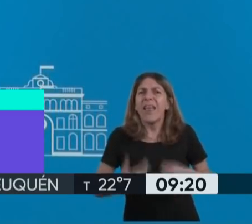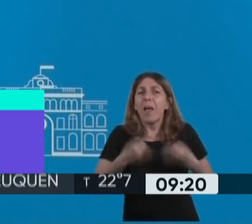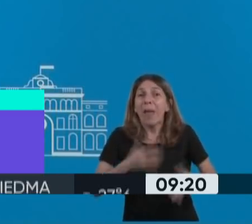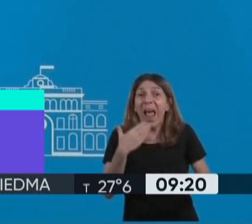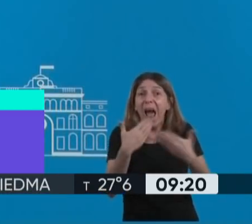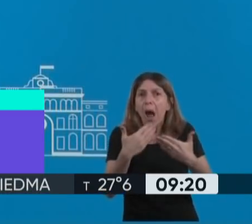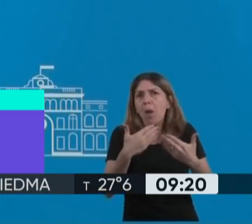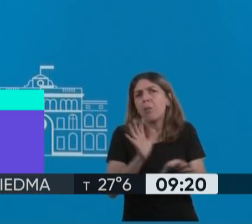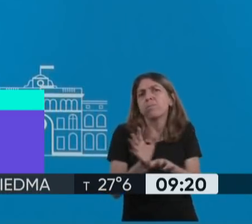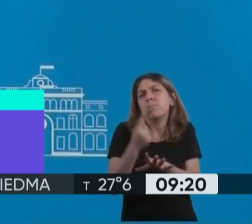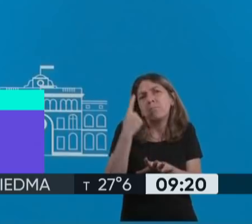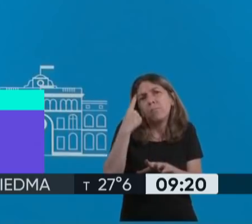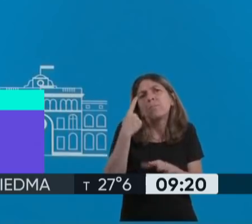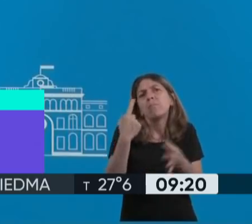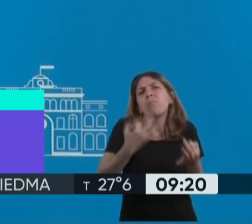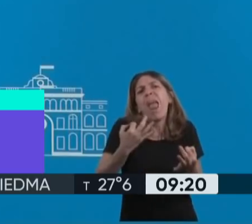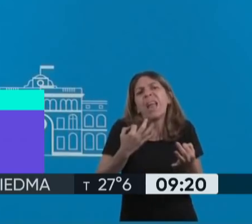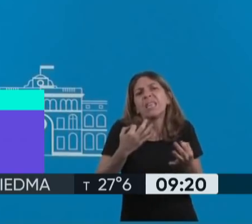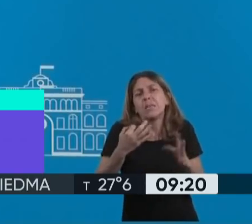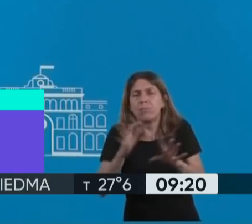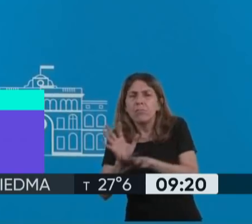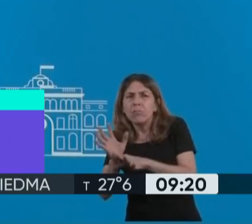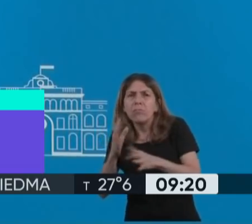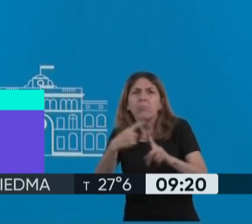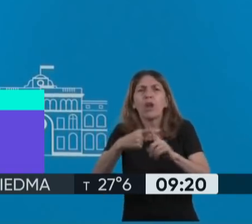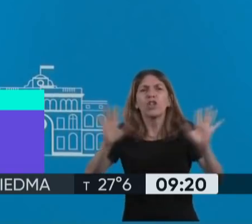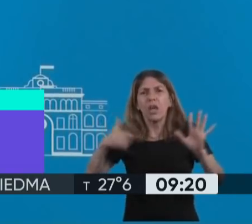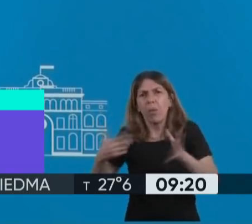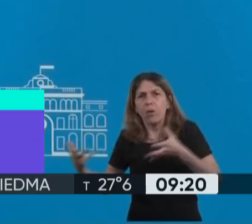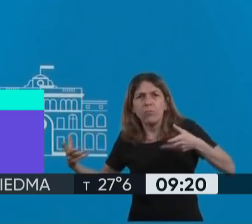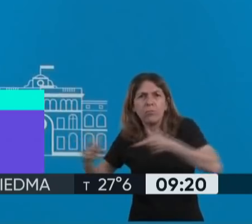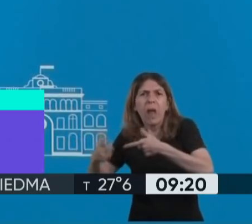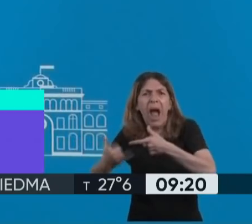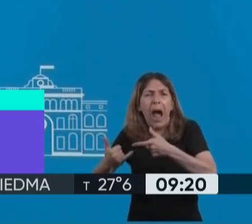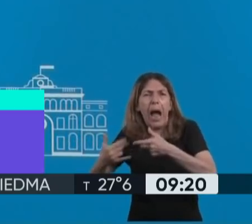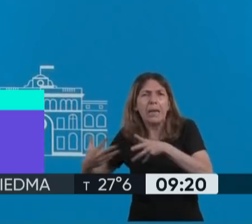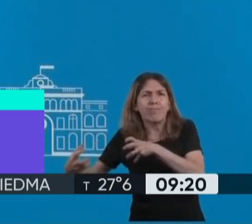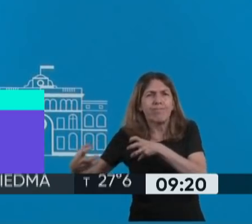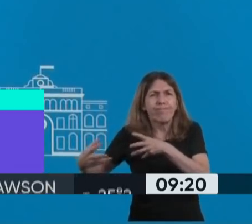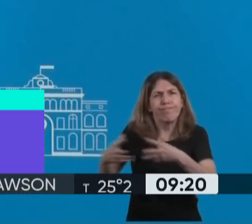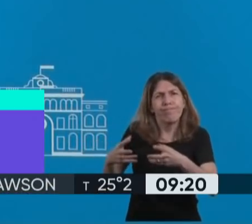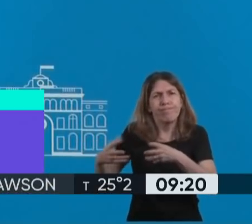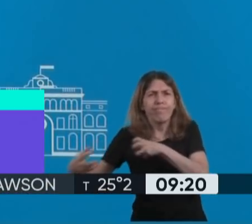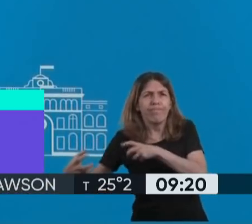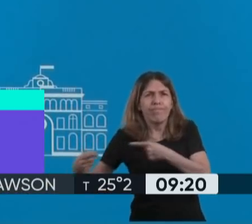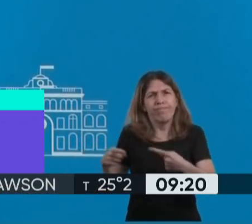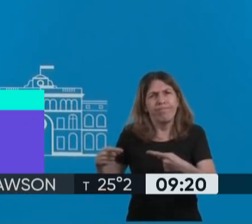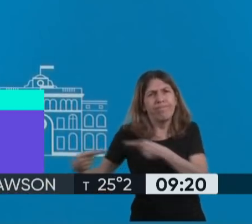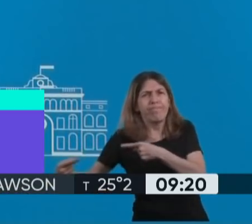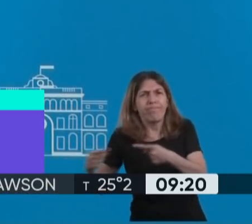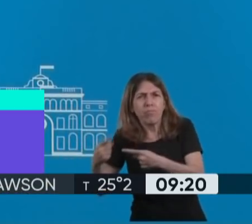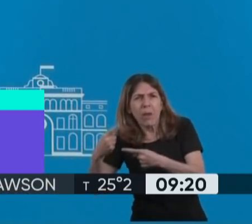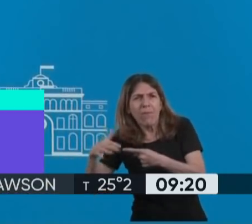él era optimista con respecto a este acuerdo. Es una negociación, las negociaciones se tensan en algunos momentos, se llegan a más acuerdos en otros momentos.